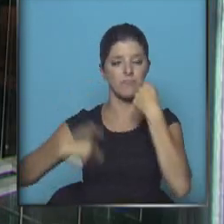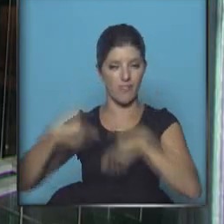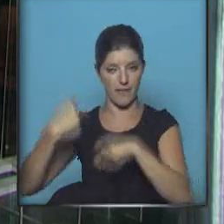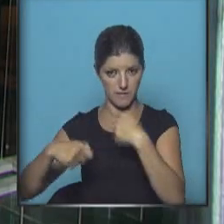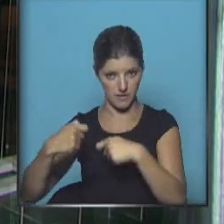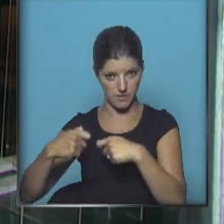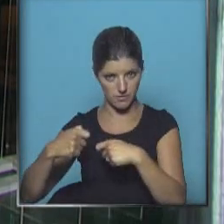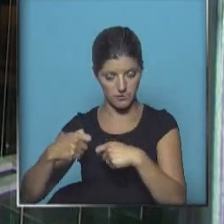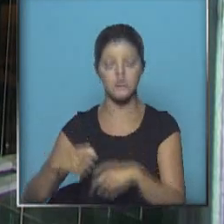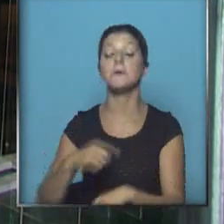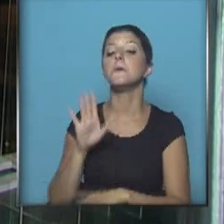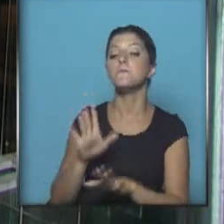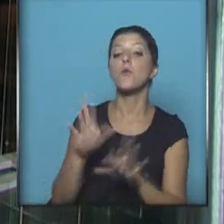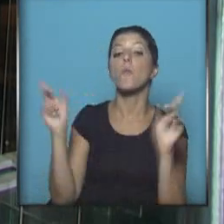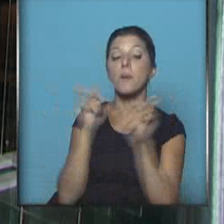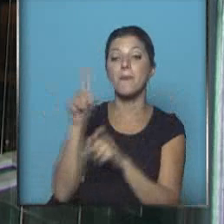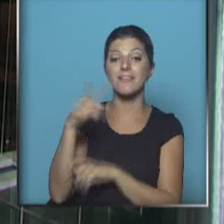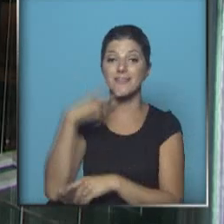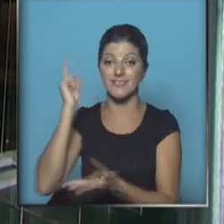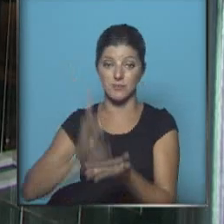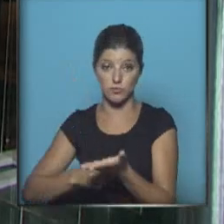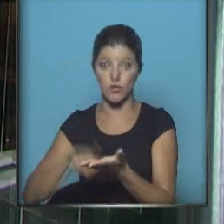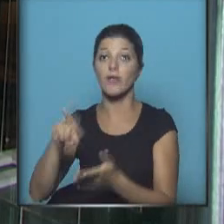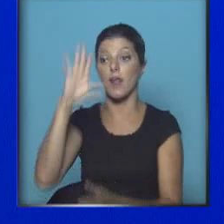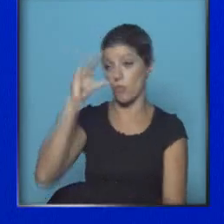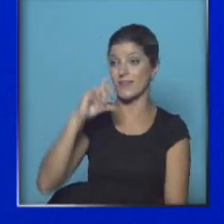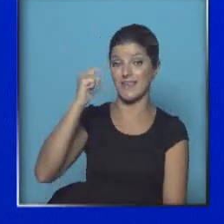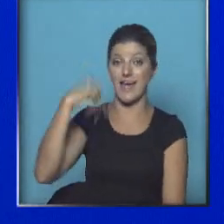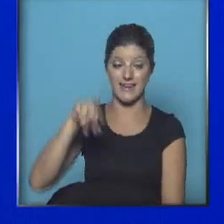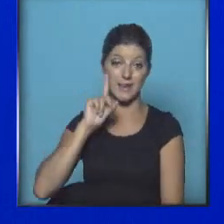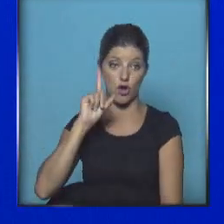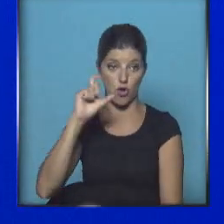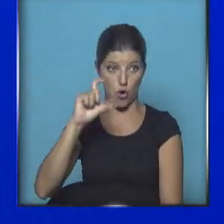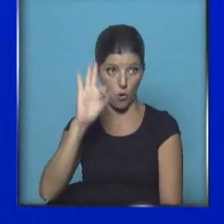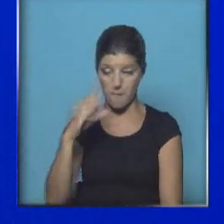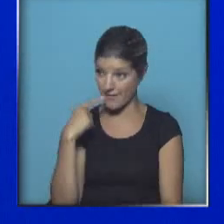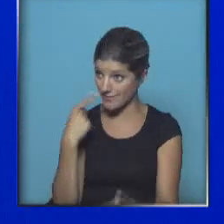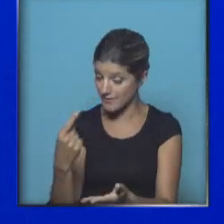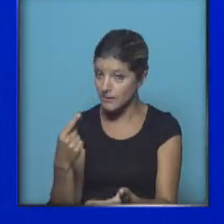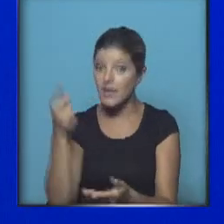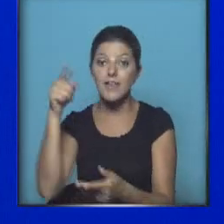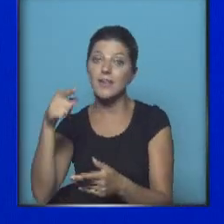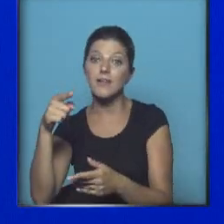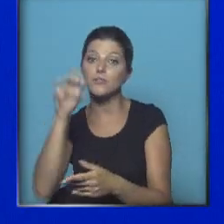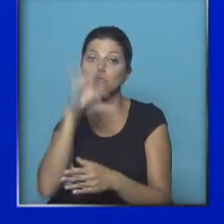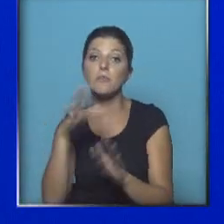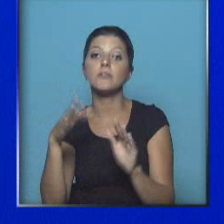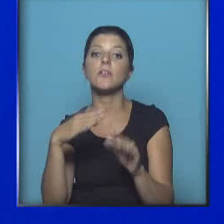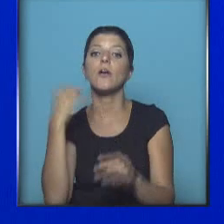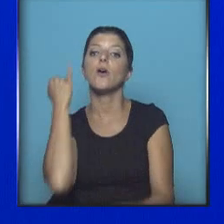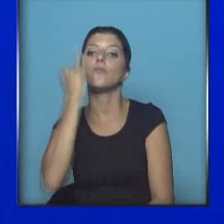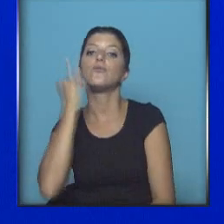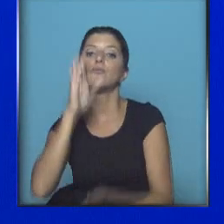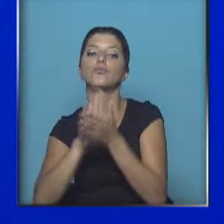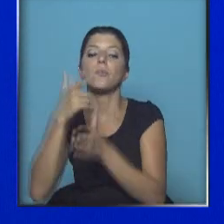de ese dictamen, que se lo señala el juez Canicova, es que no tiene otra cosa que versiones de los servicios